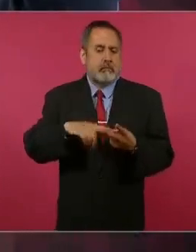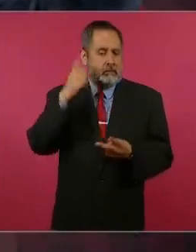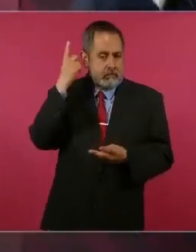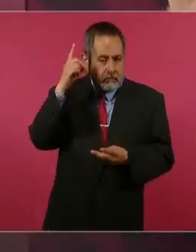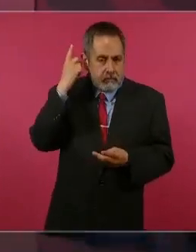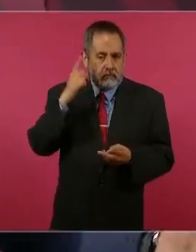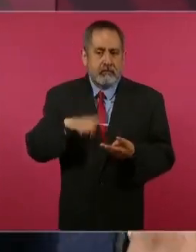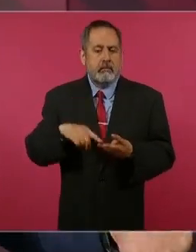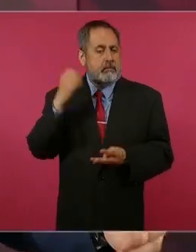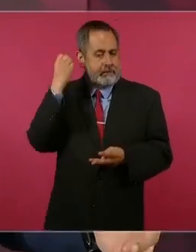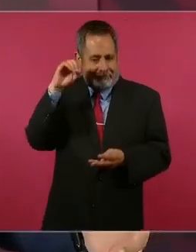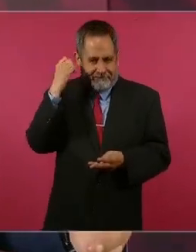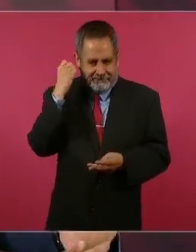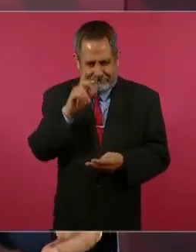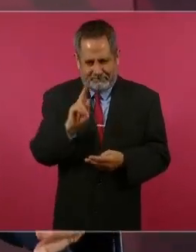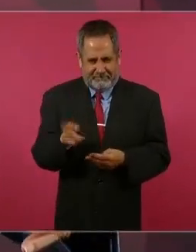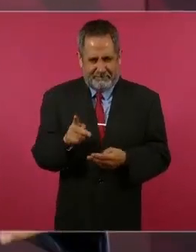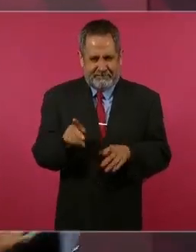Oaxaca,